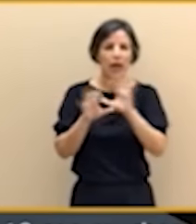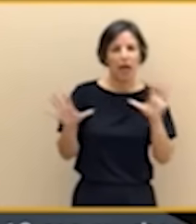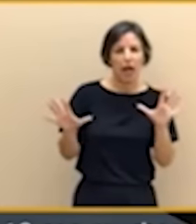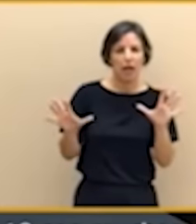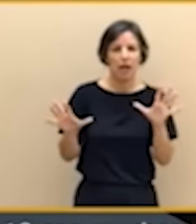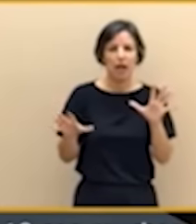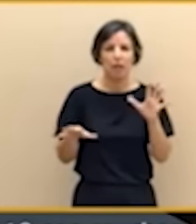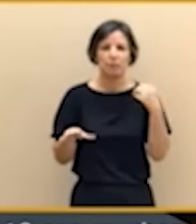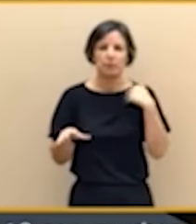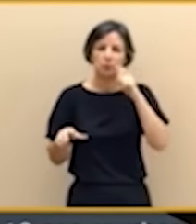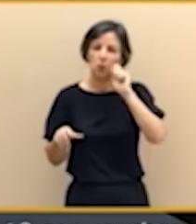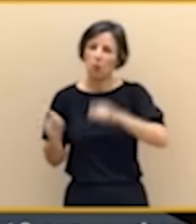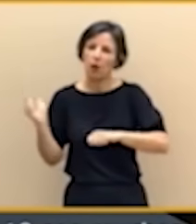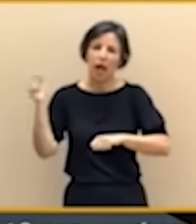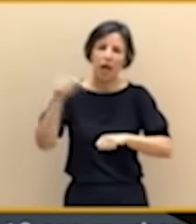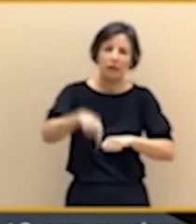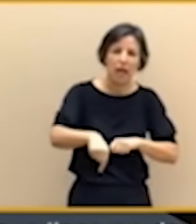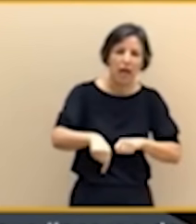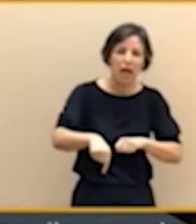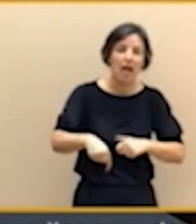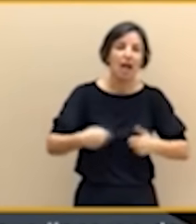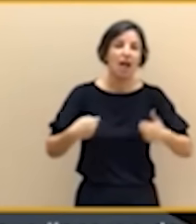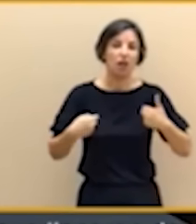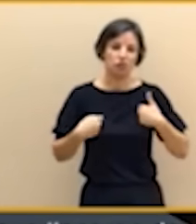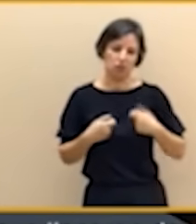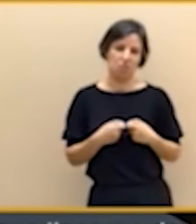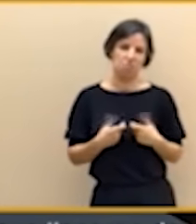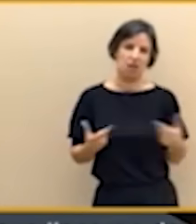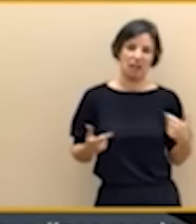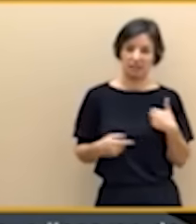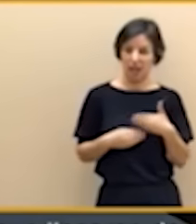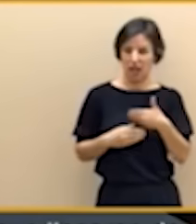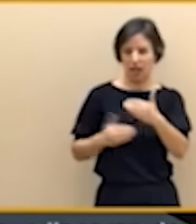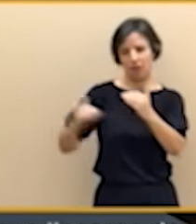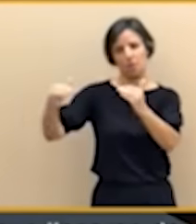el de al lado tiene menos. Pero ustedes escuchan.